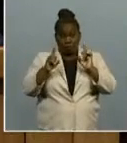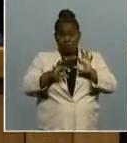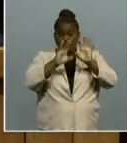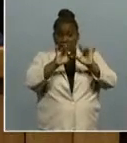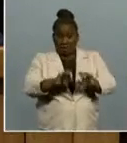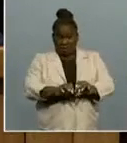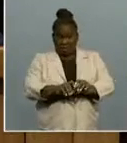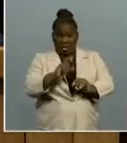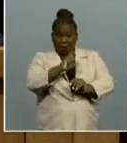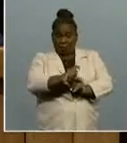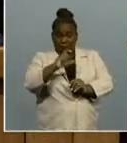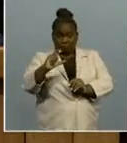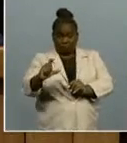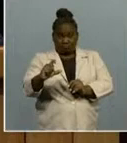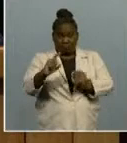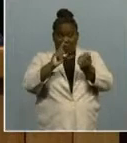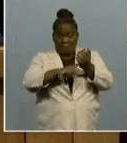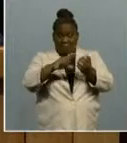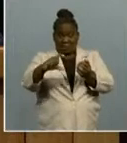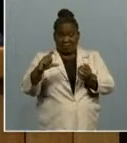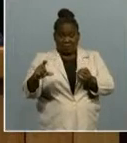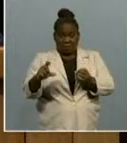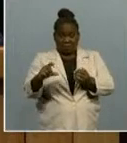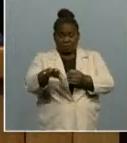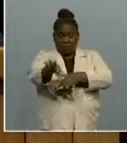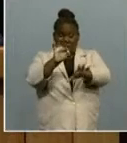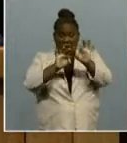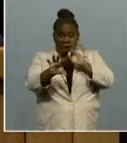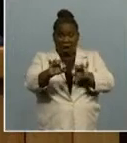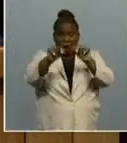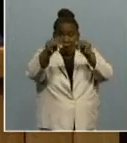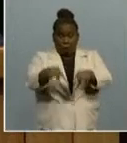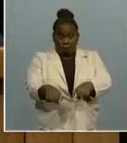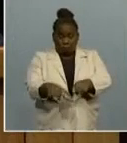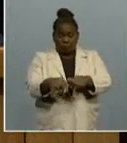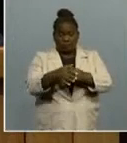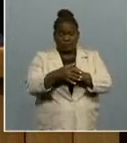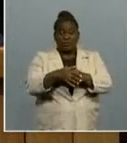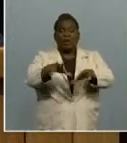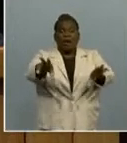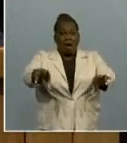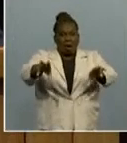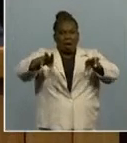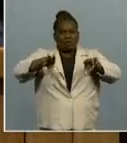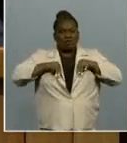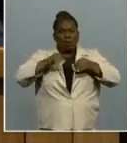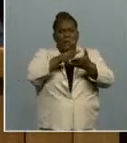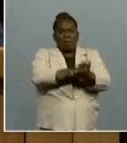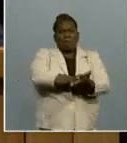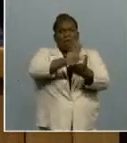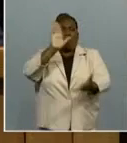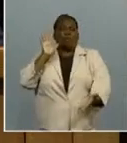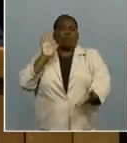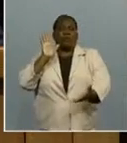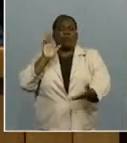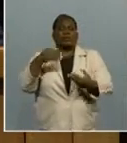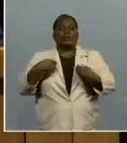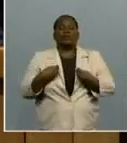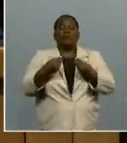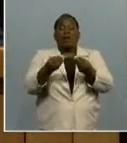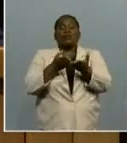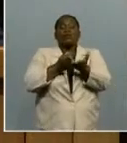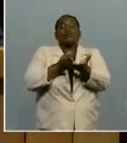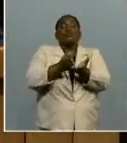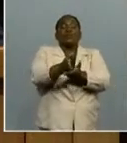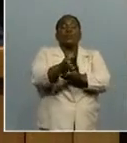y el comité central del partido comunista de cuba elegidos hoy asumen el extraordinario compromiso de dar continuidad